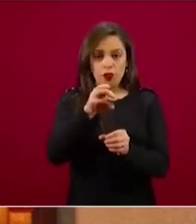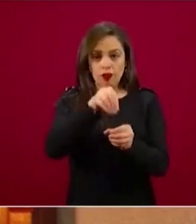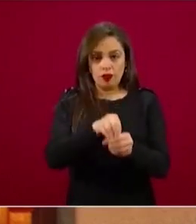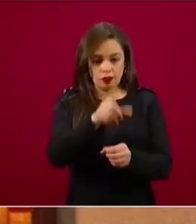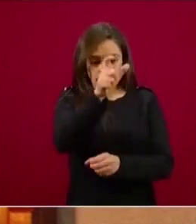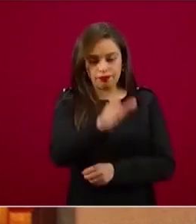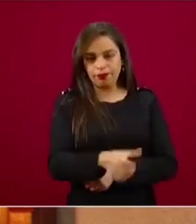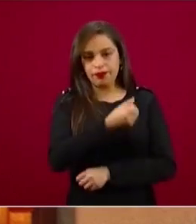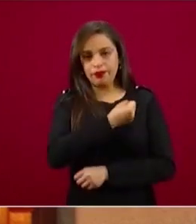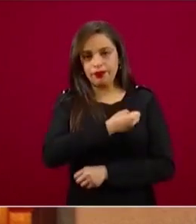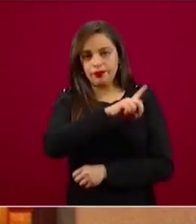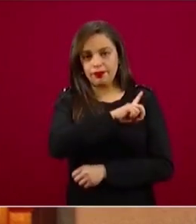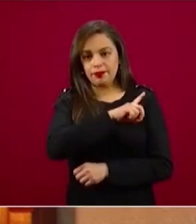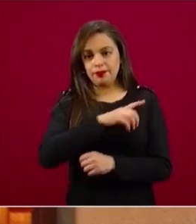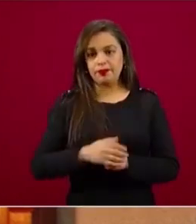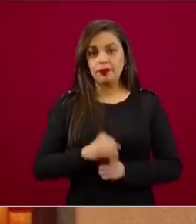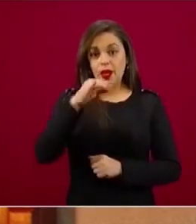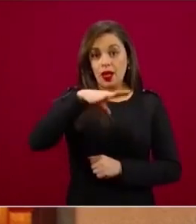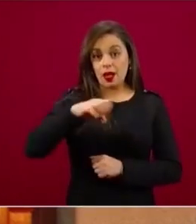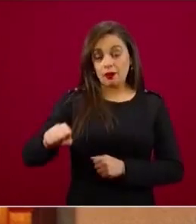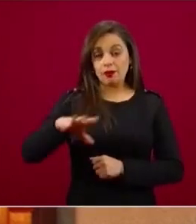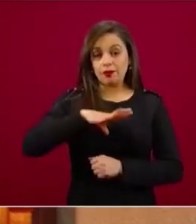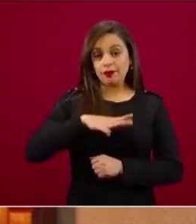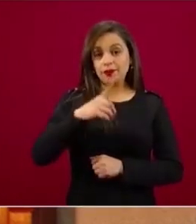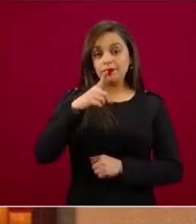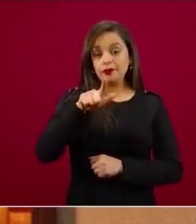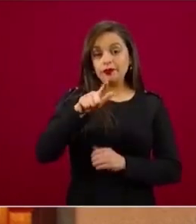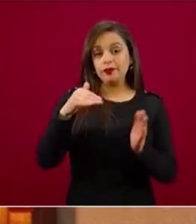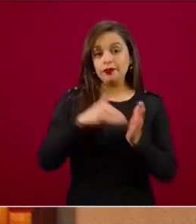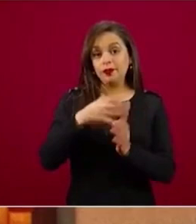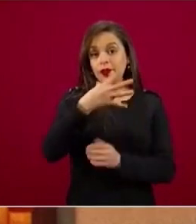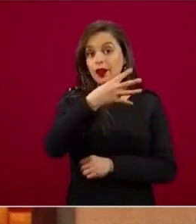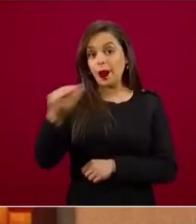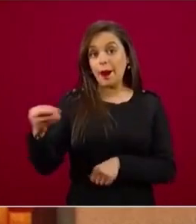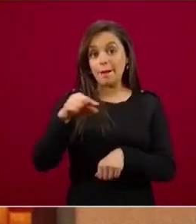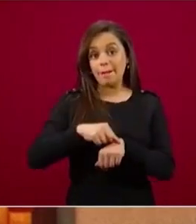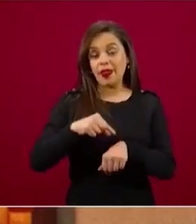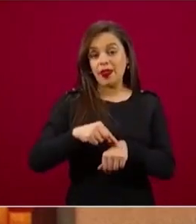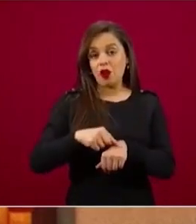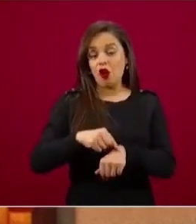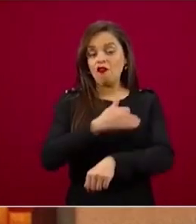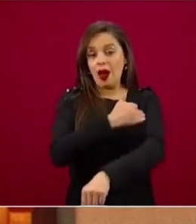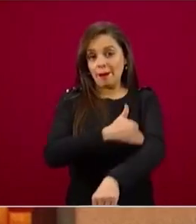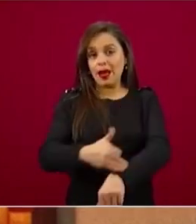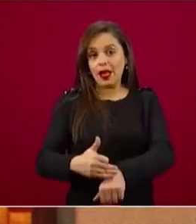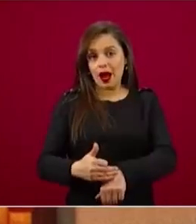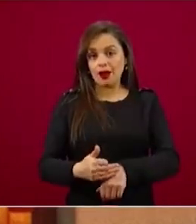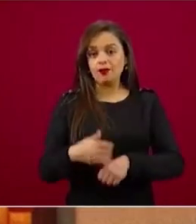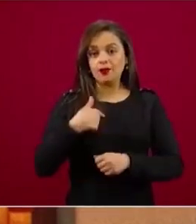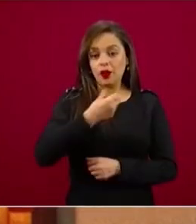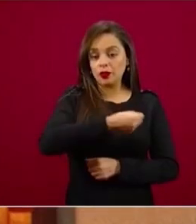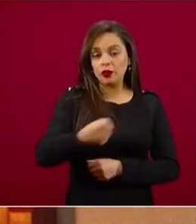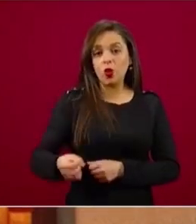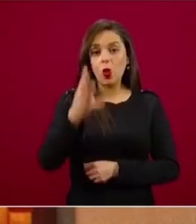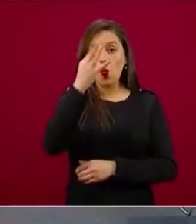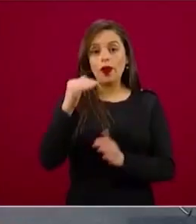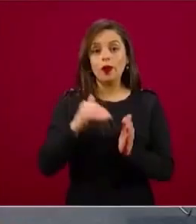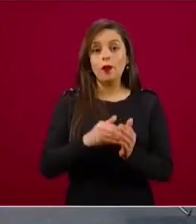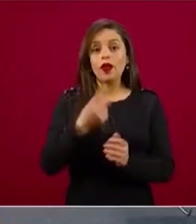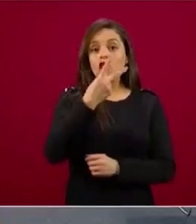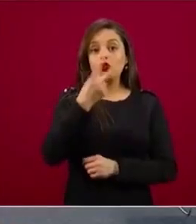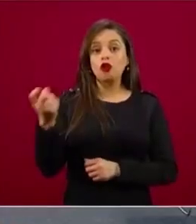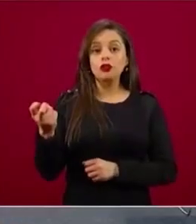en el seguro social hay 17 mil 500 médicos familiares y hoy quiero saludar a los 4.200 que se han integrado